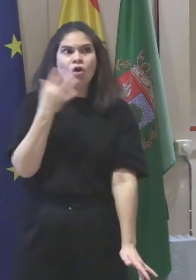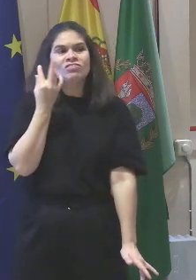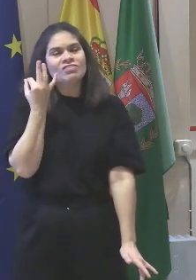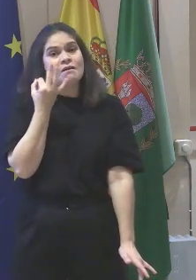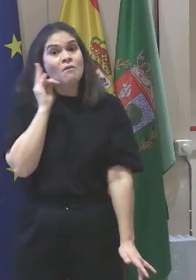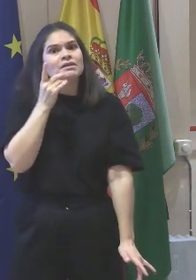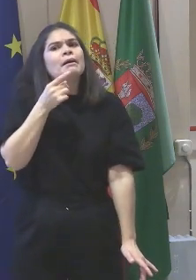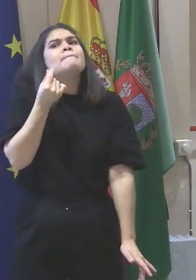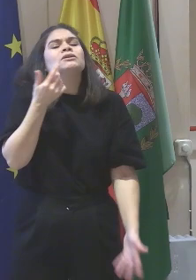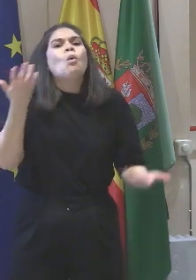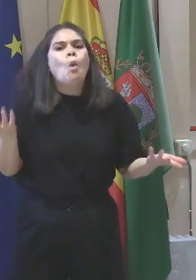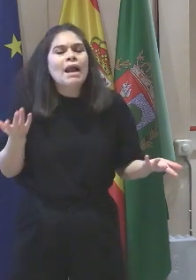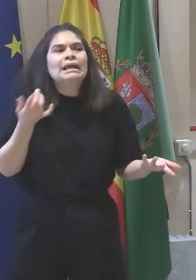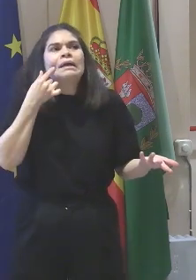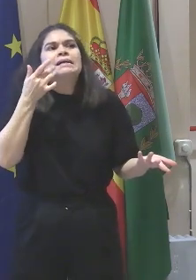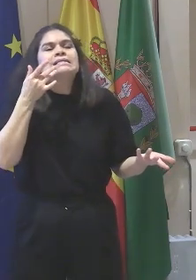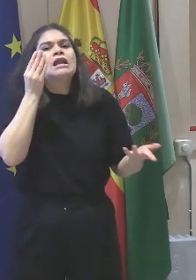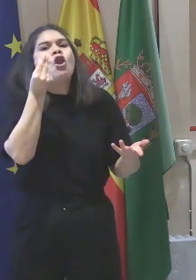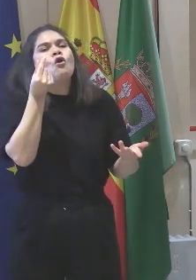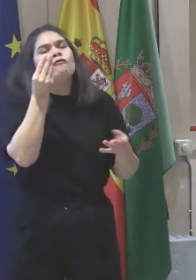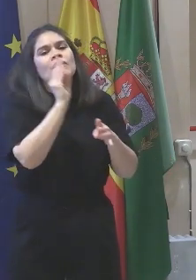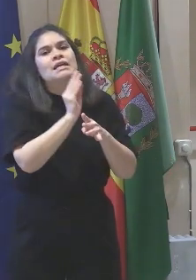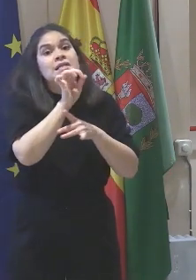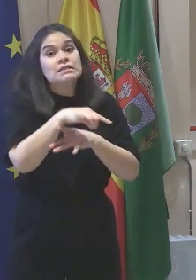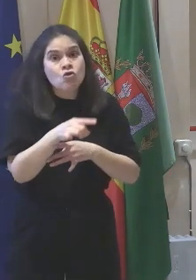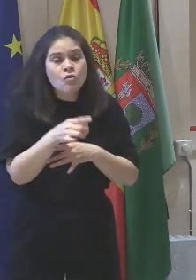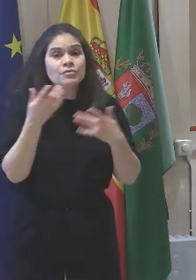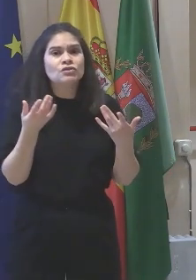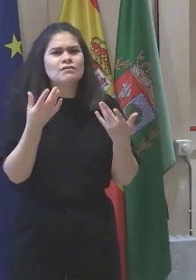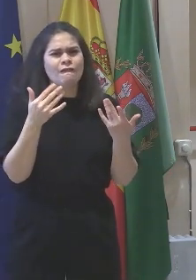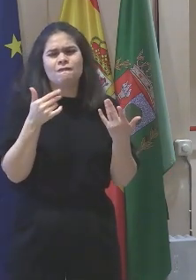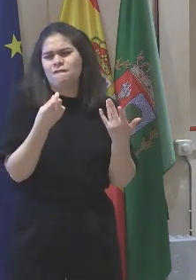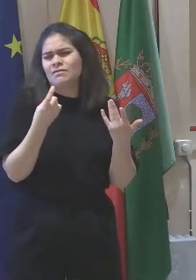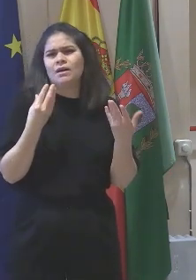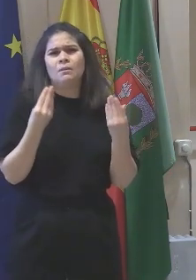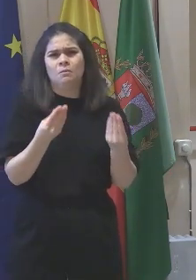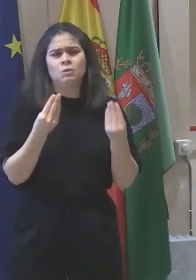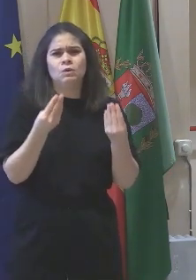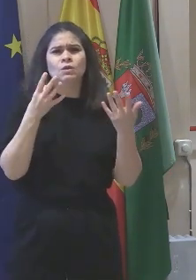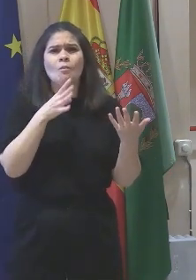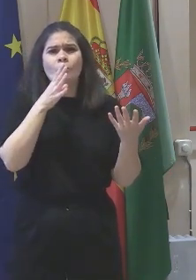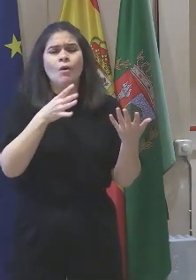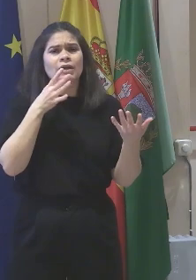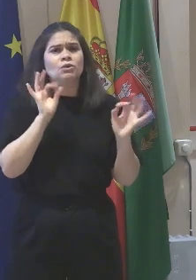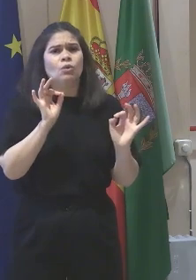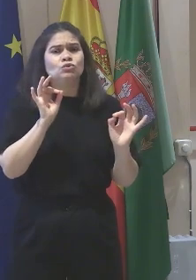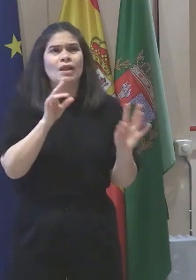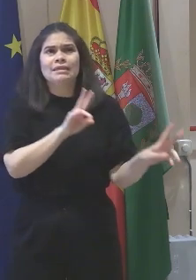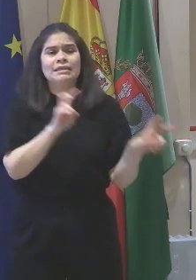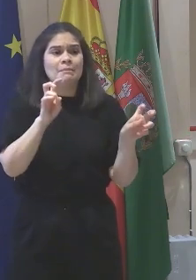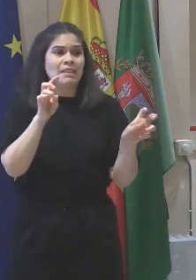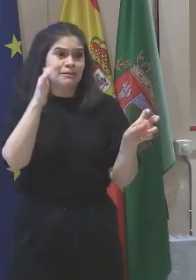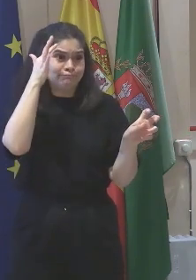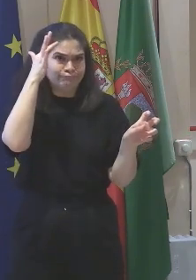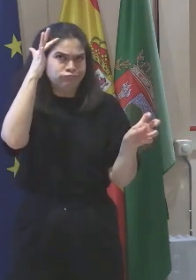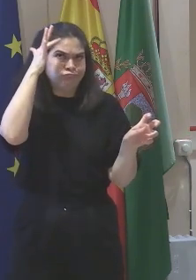precio y tendremos que ver si se financia. Es decir, todavía queda mucho y por eso el manejo de las expectativas es muy, muy importante. ¿Y